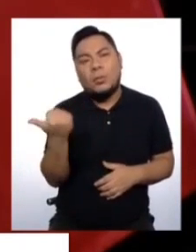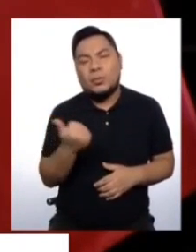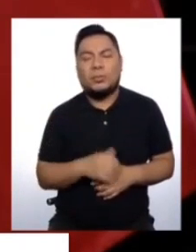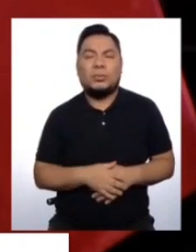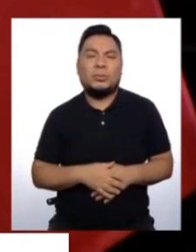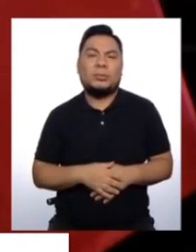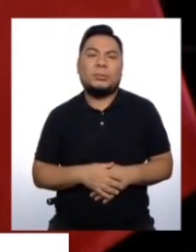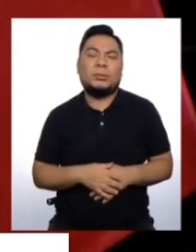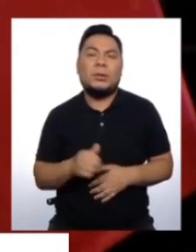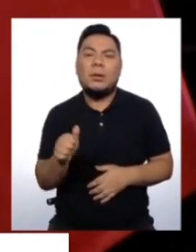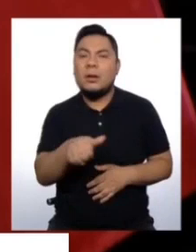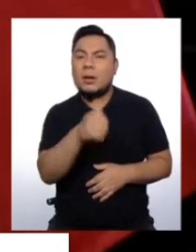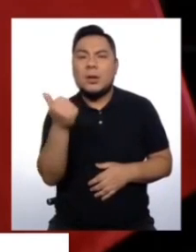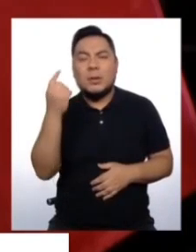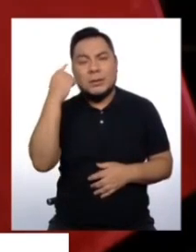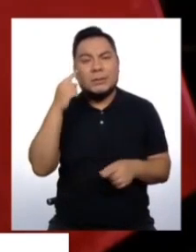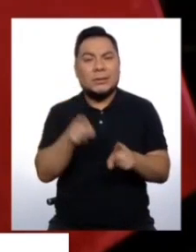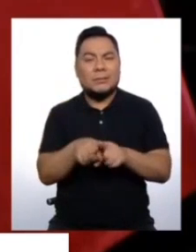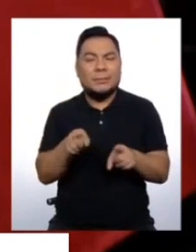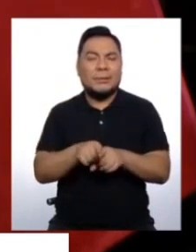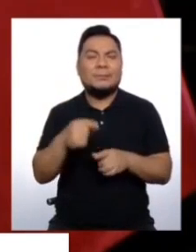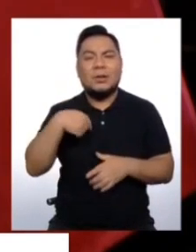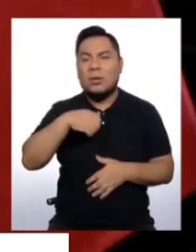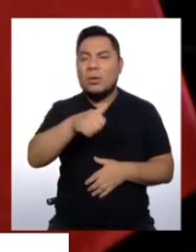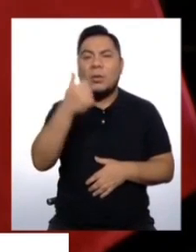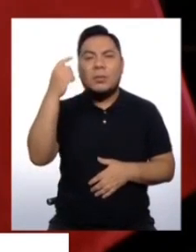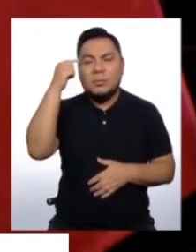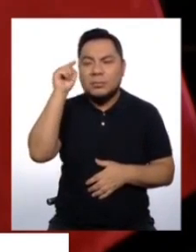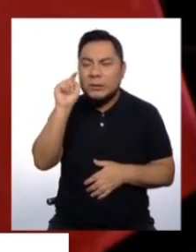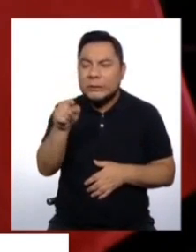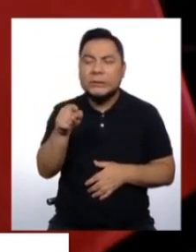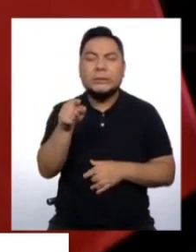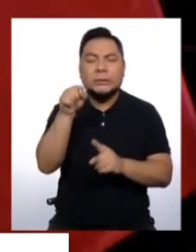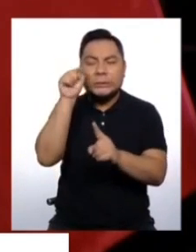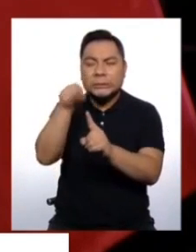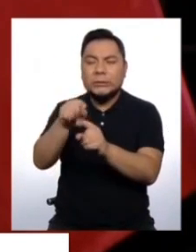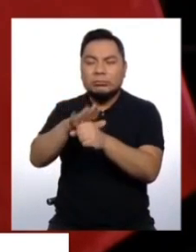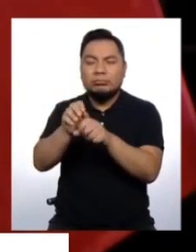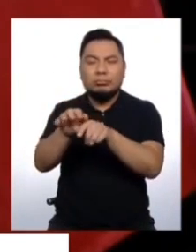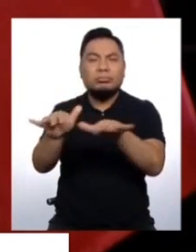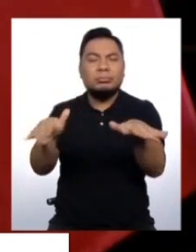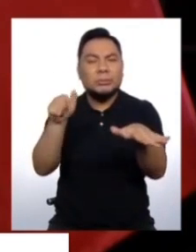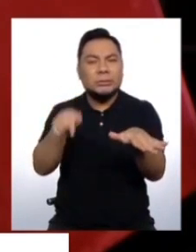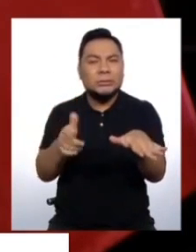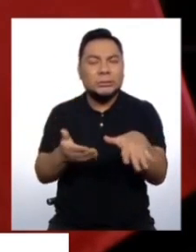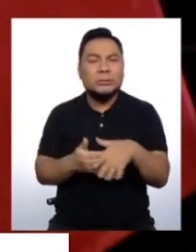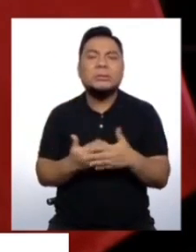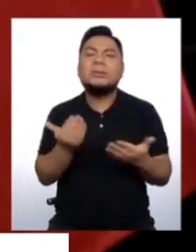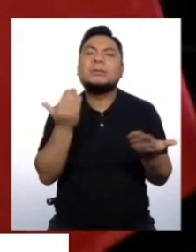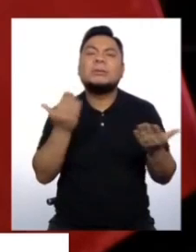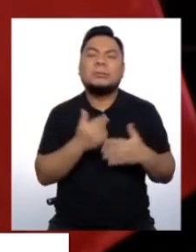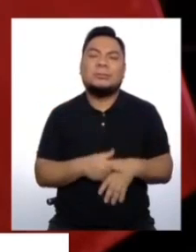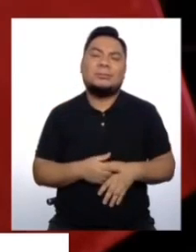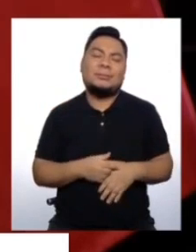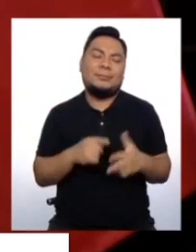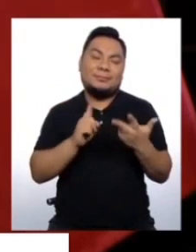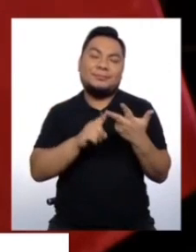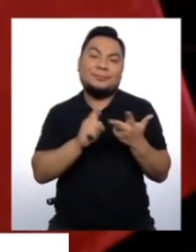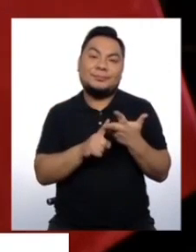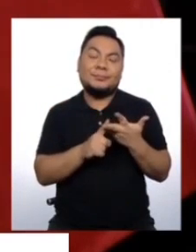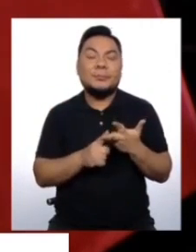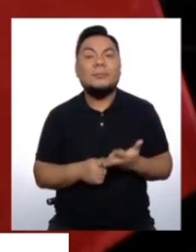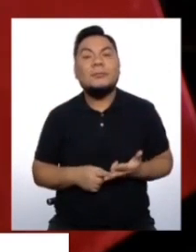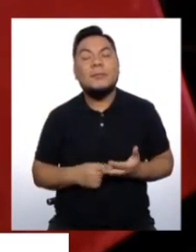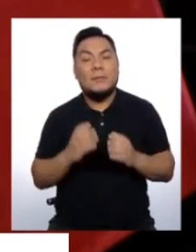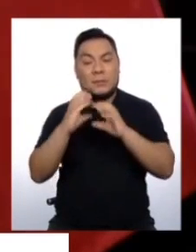punto neurálgico donde hay el contagio es en el transporte urbano